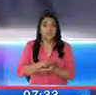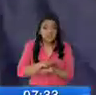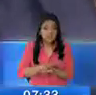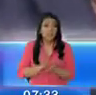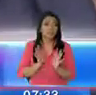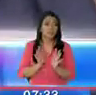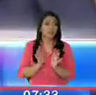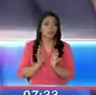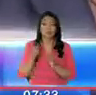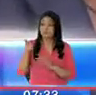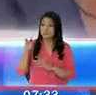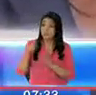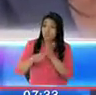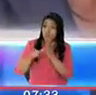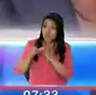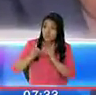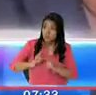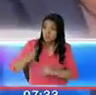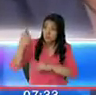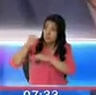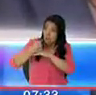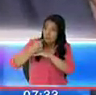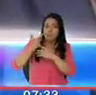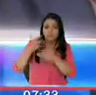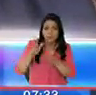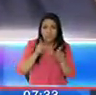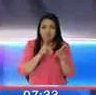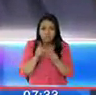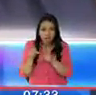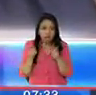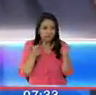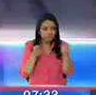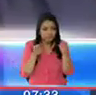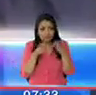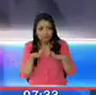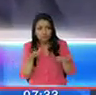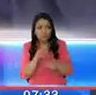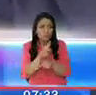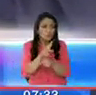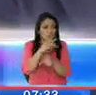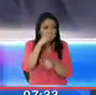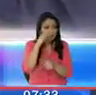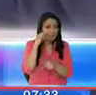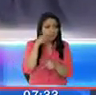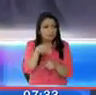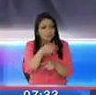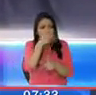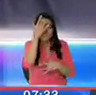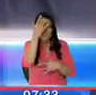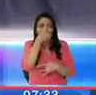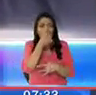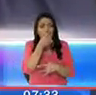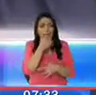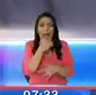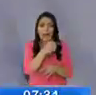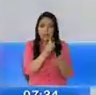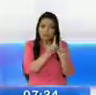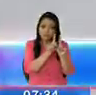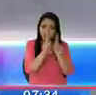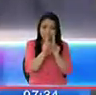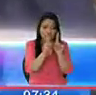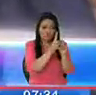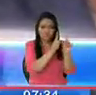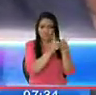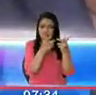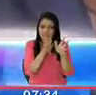nos toca hacer, es decir, hemos tomado medidas preventivas con todos los niños que estaban en directo contacto con el niño.